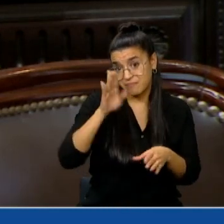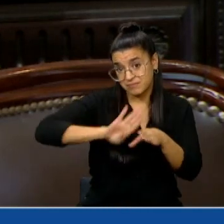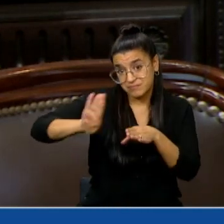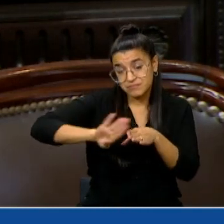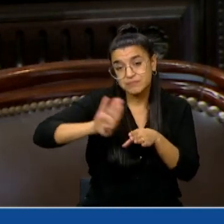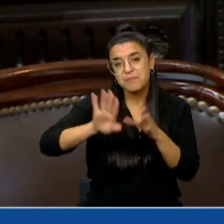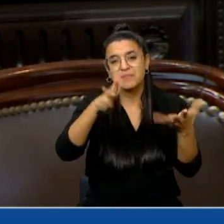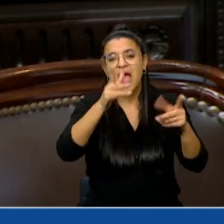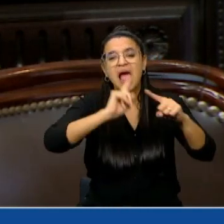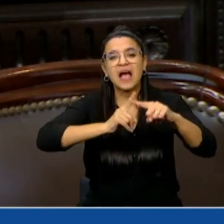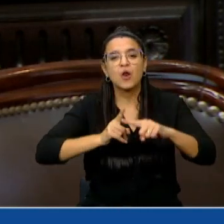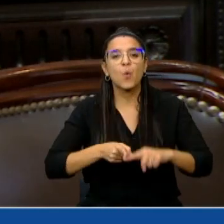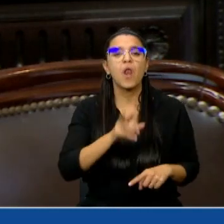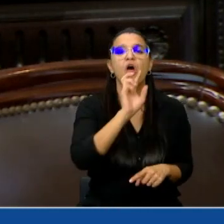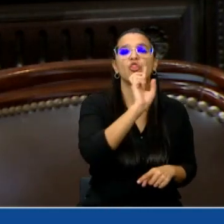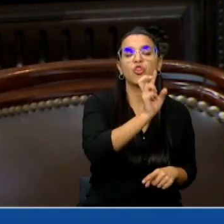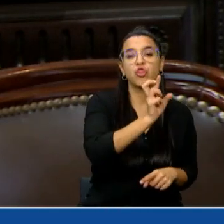la cotización del dólar